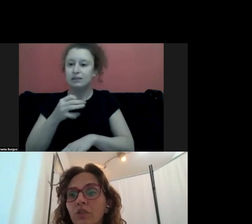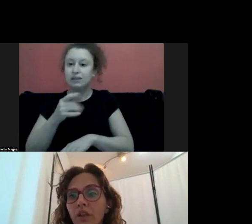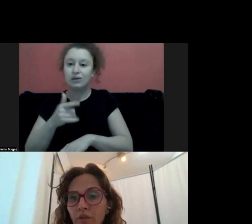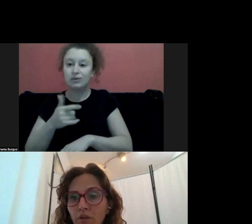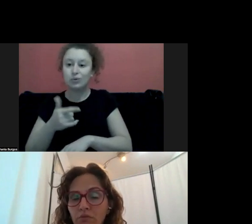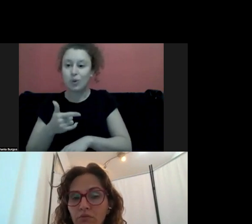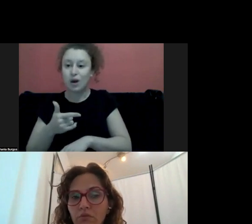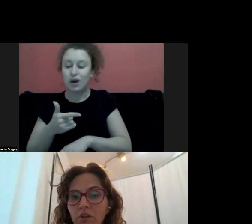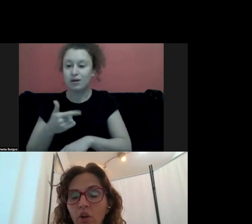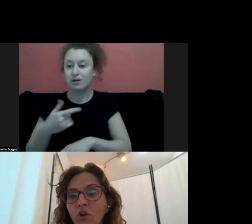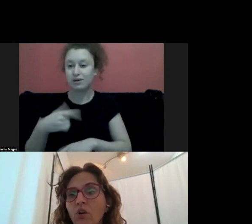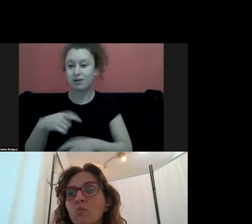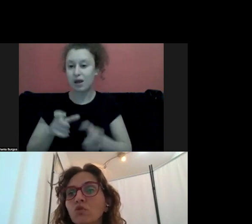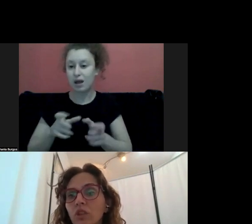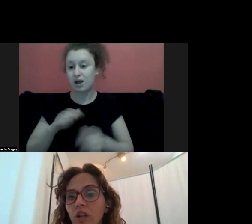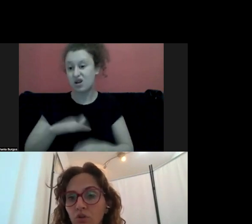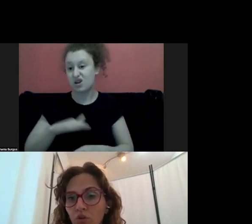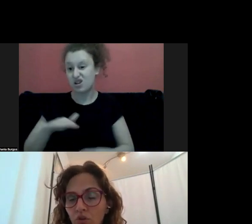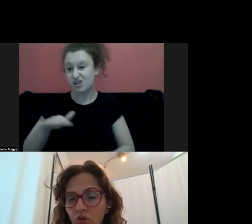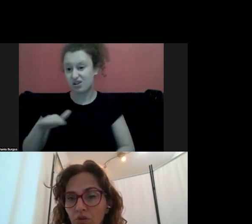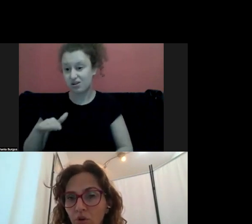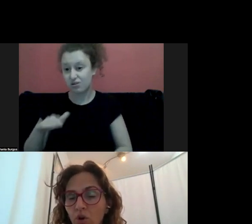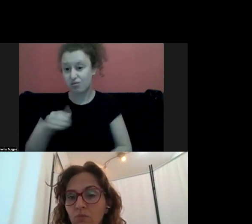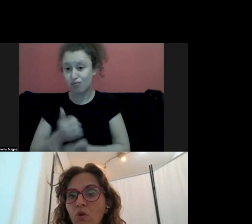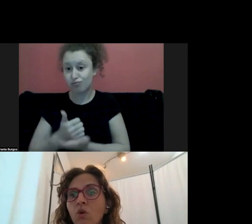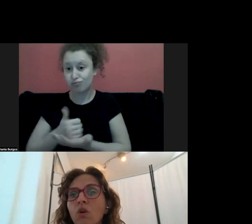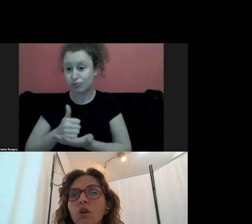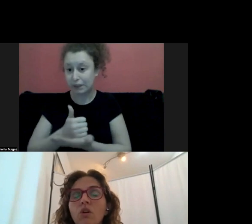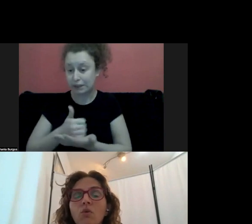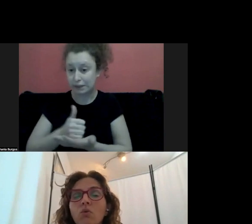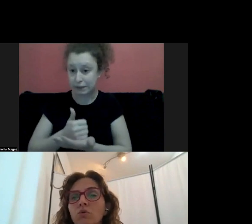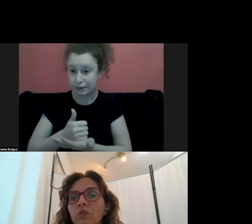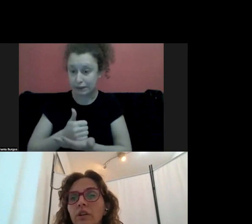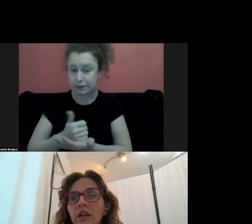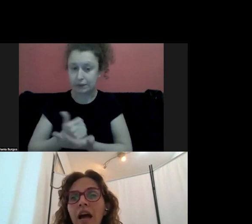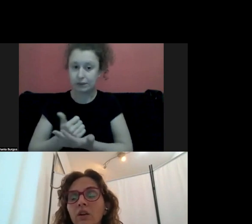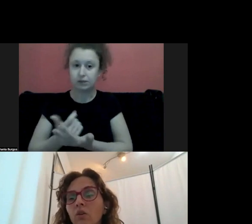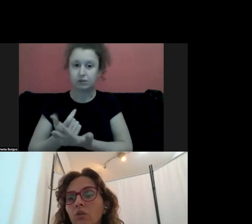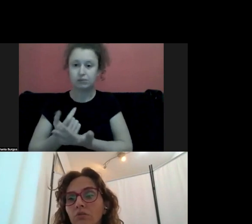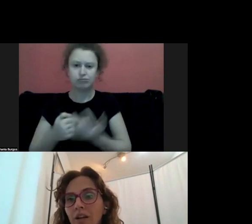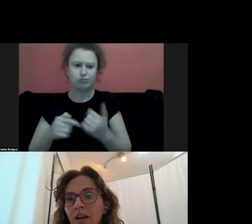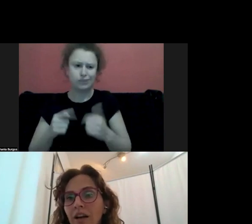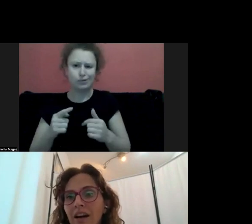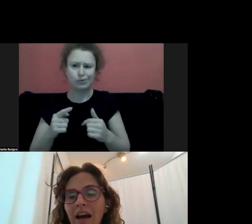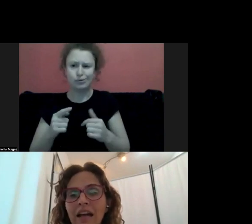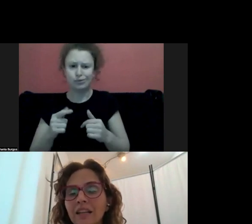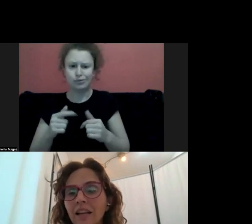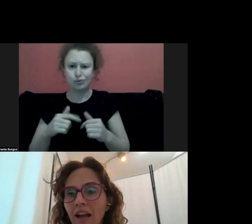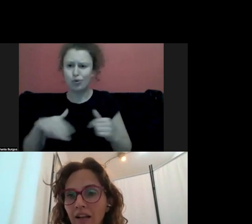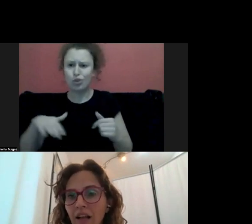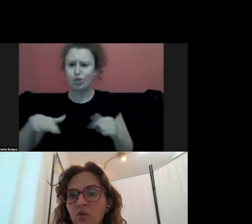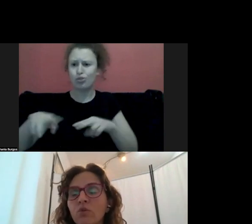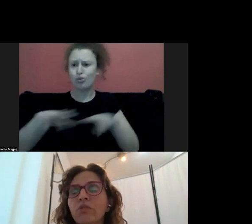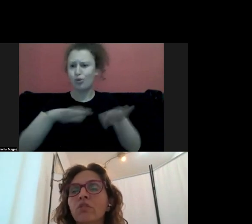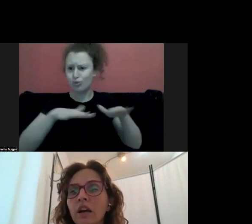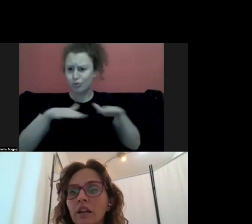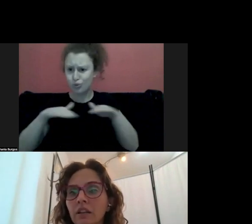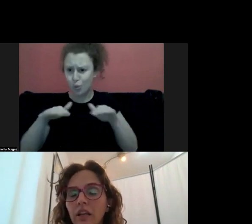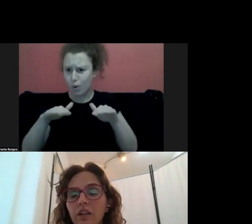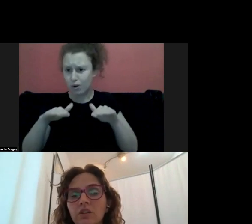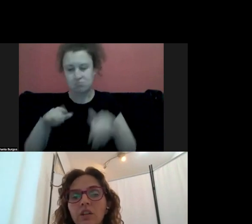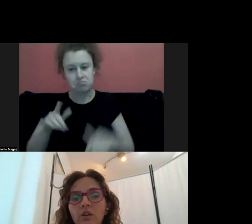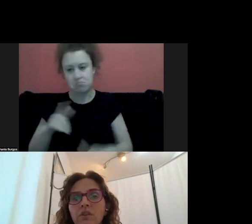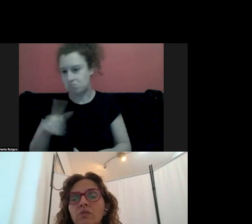una condición, no como un trastorno, no como algo a arreglar, a